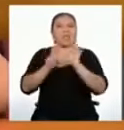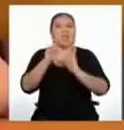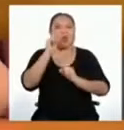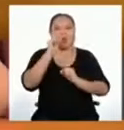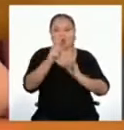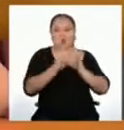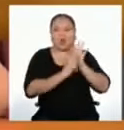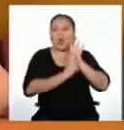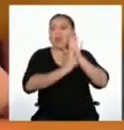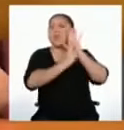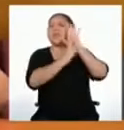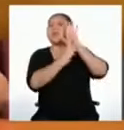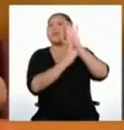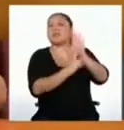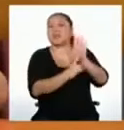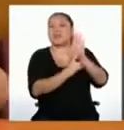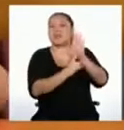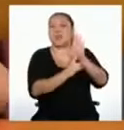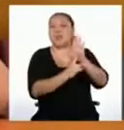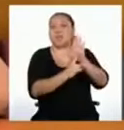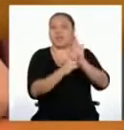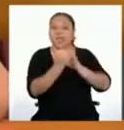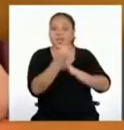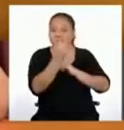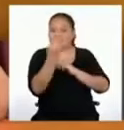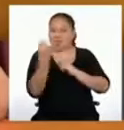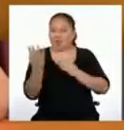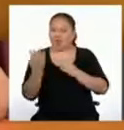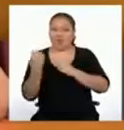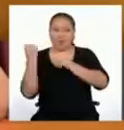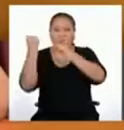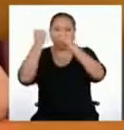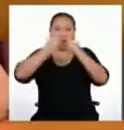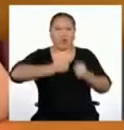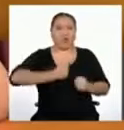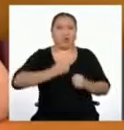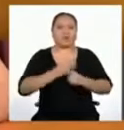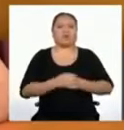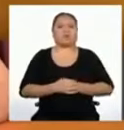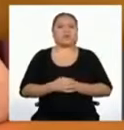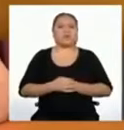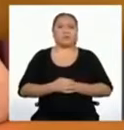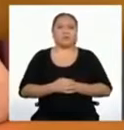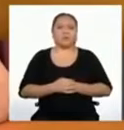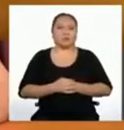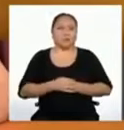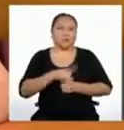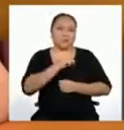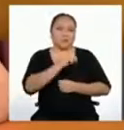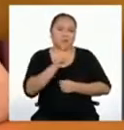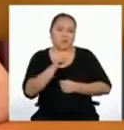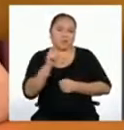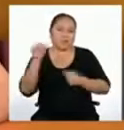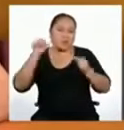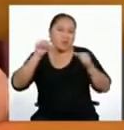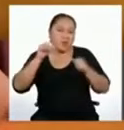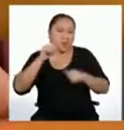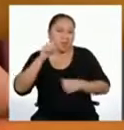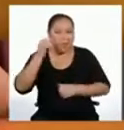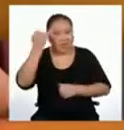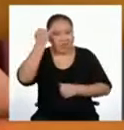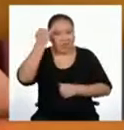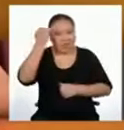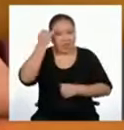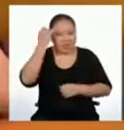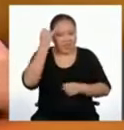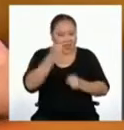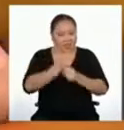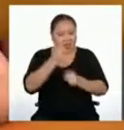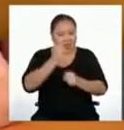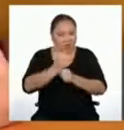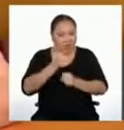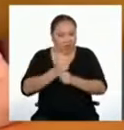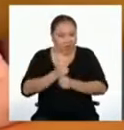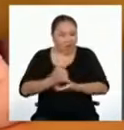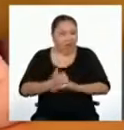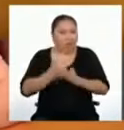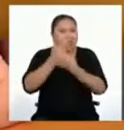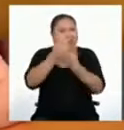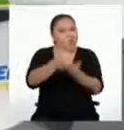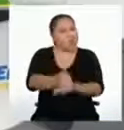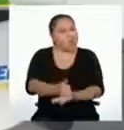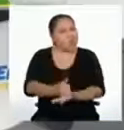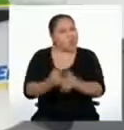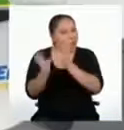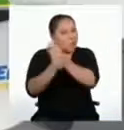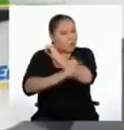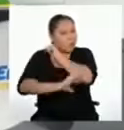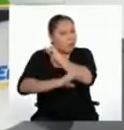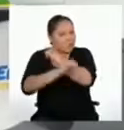de nuestras representantes en alguno de los poderes. No es mala la idea de trabajar a favor del país,